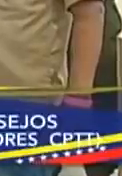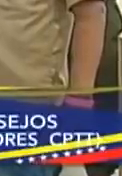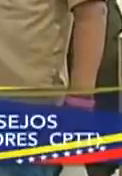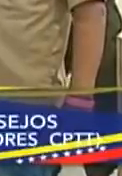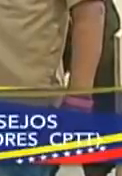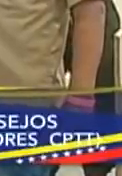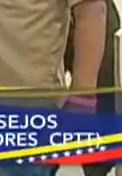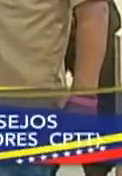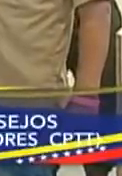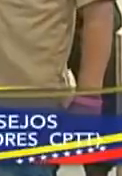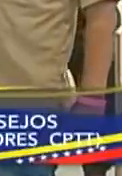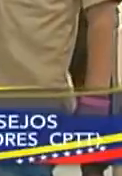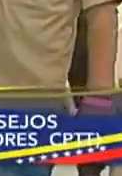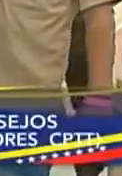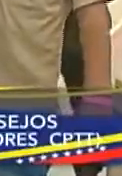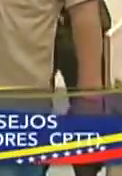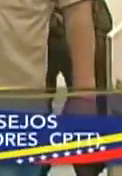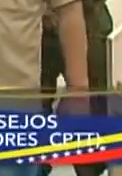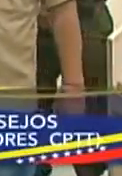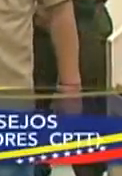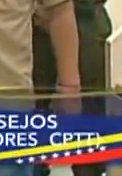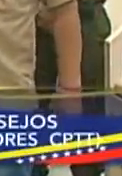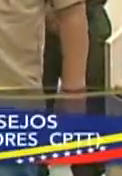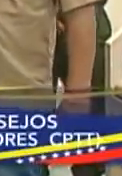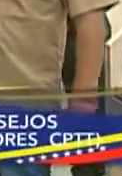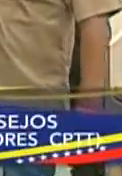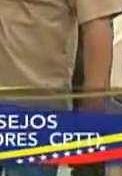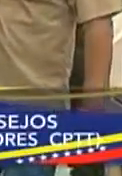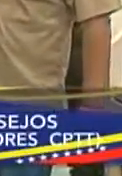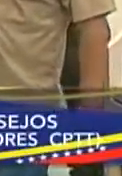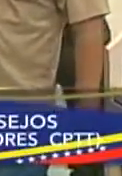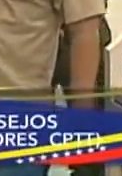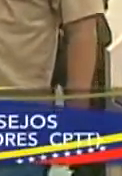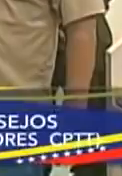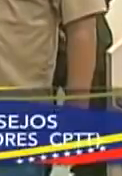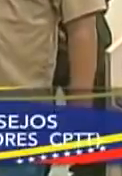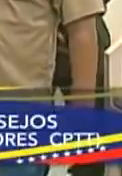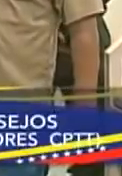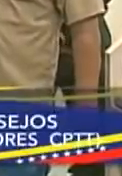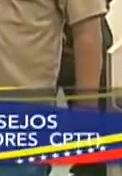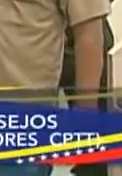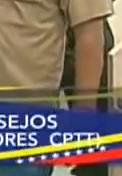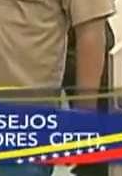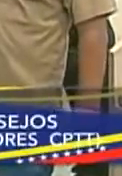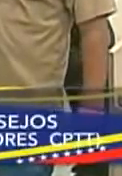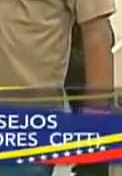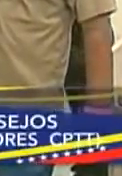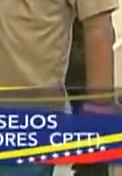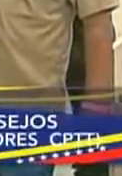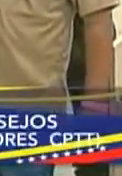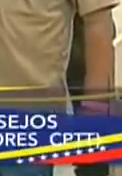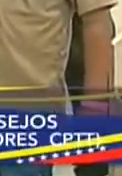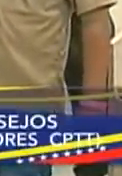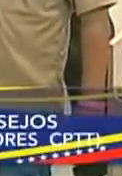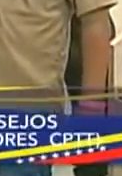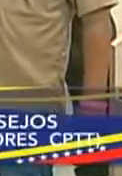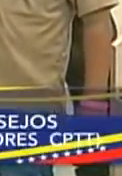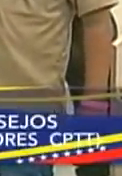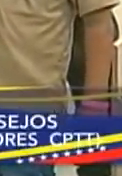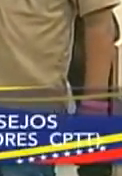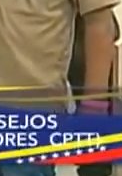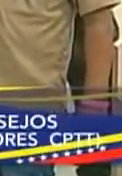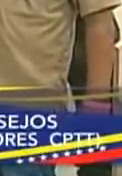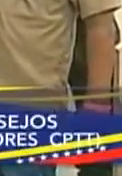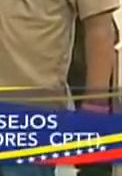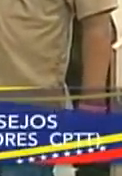unida jamás será vencida. Con el poder obrero, vamos. Sí. Vamos. Hasta